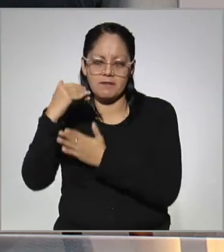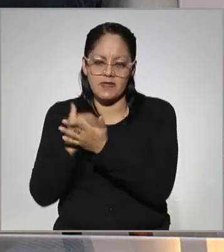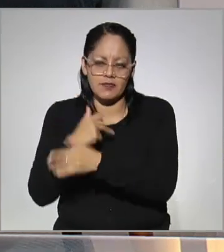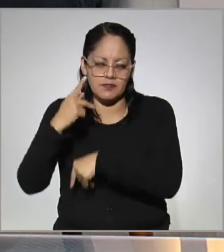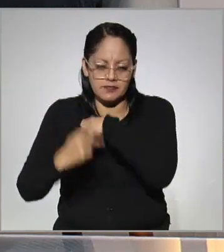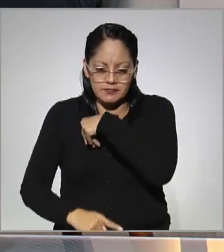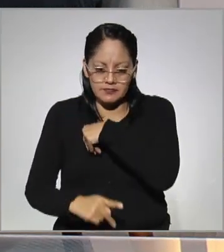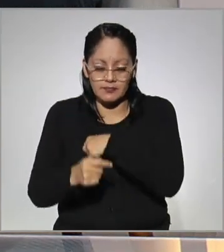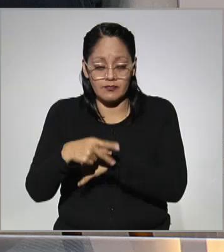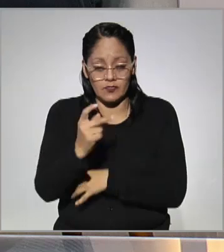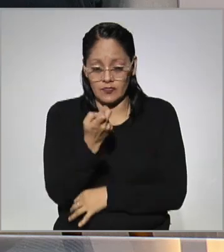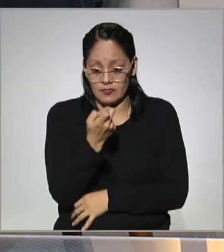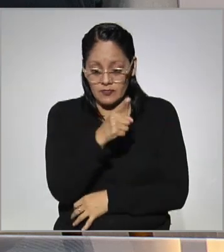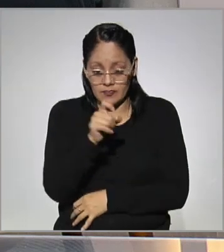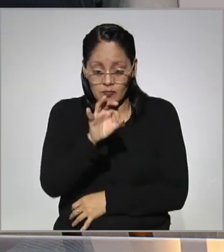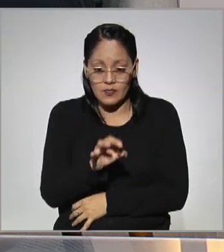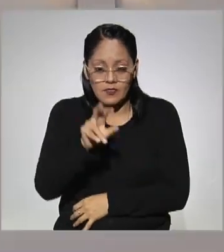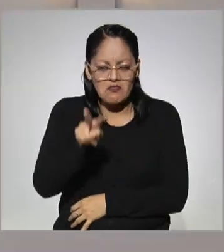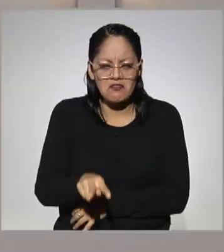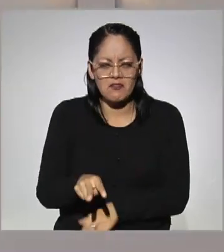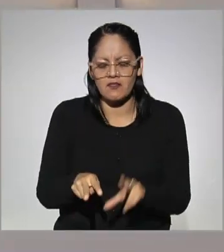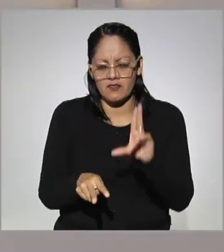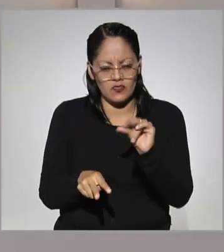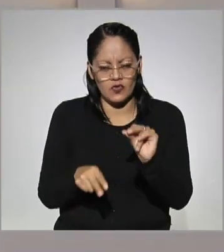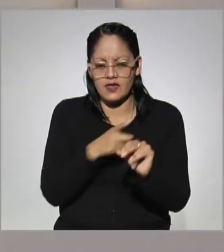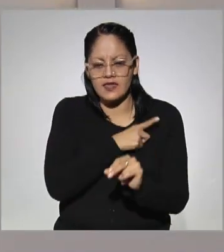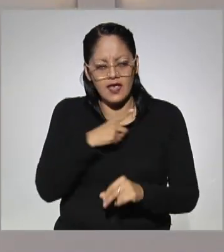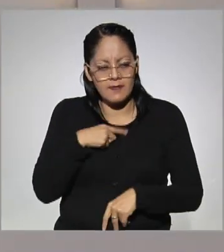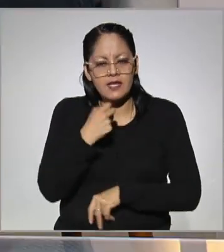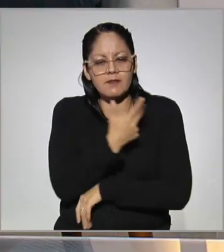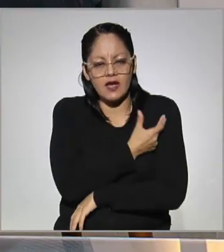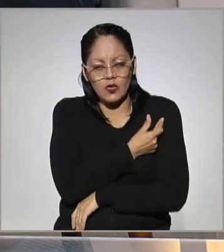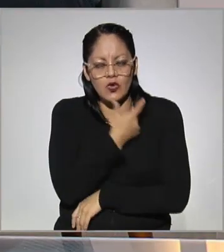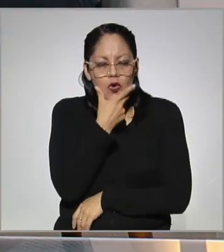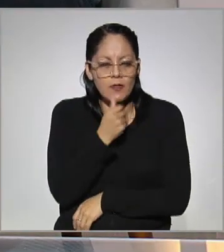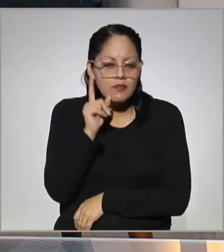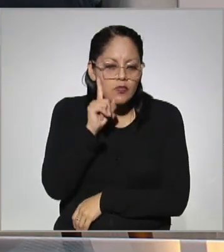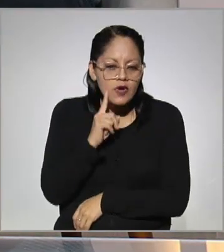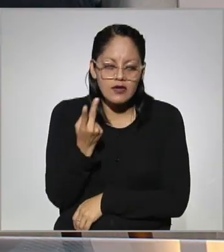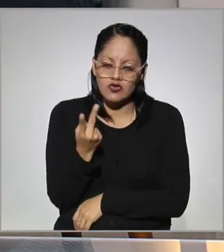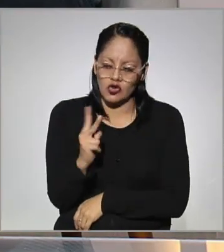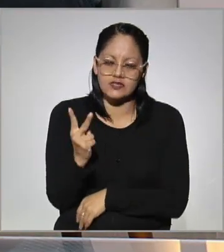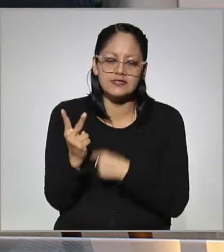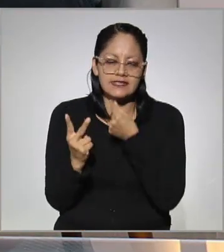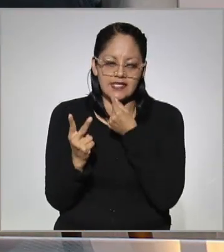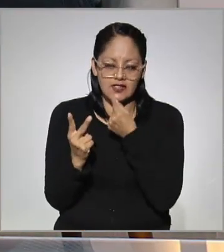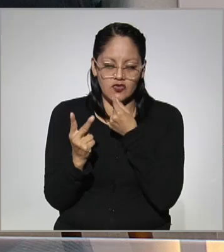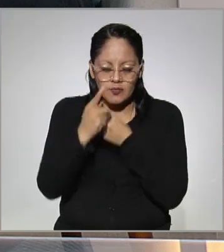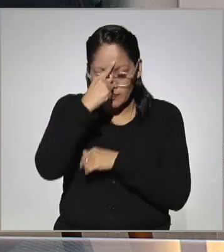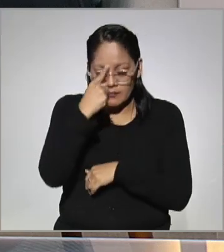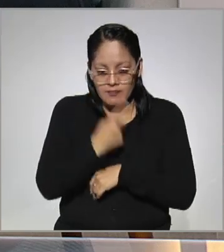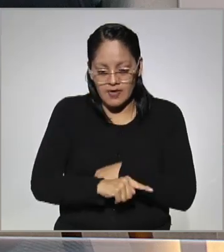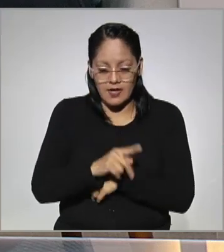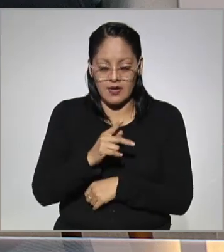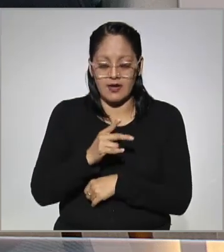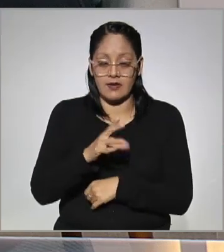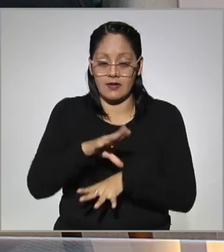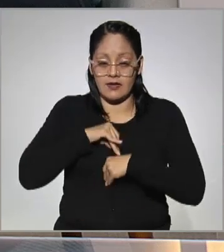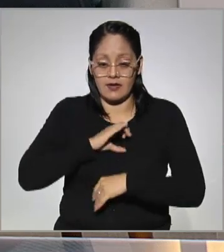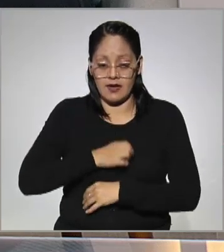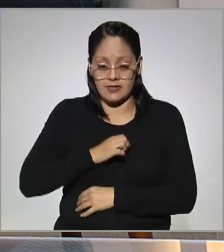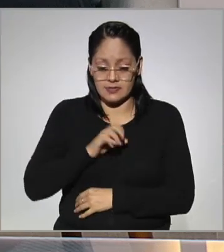100% eso verdad. Se tendrían que vacunar a niños y niñas para disminuir no solamente la incidencia de cáncer cervicuterino,